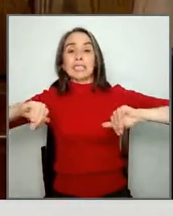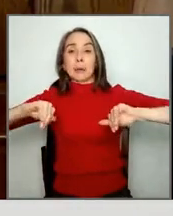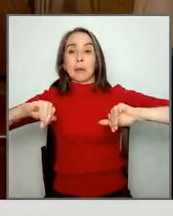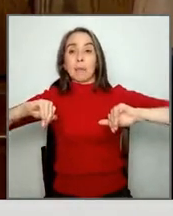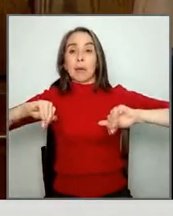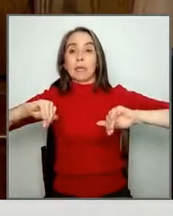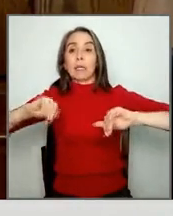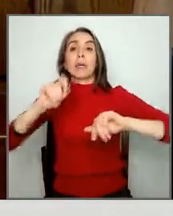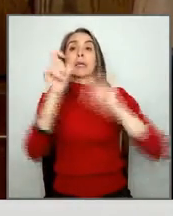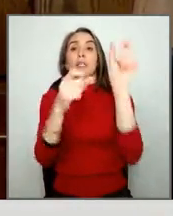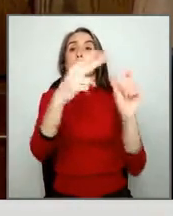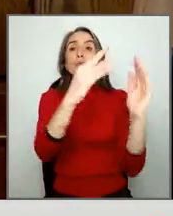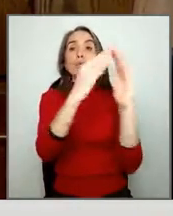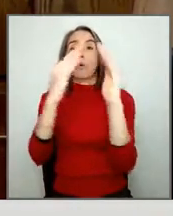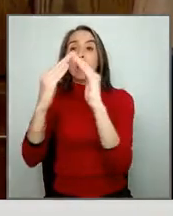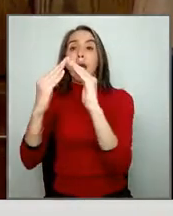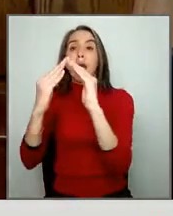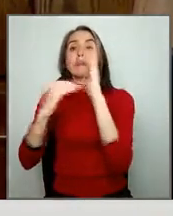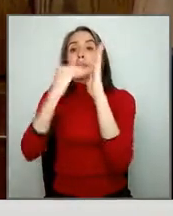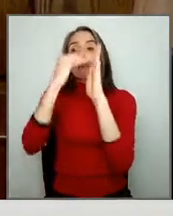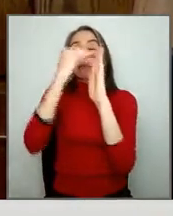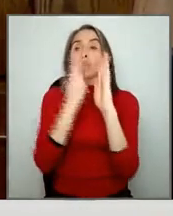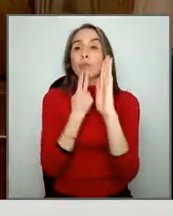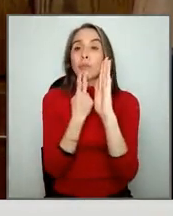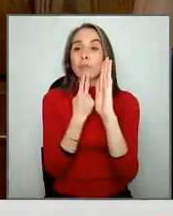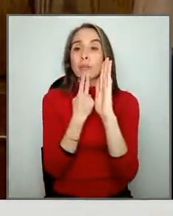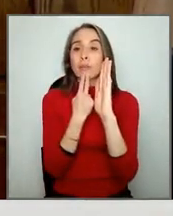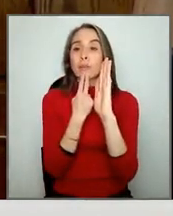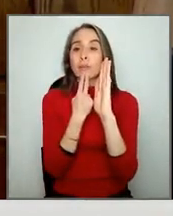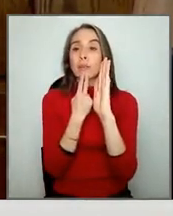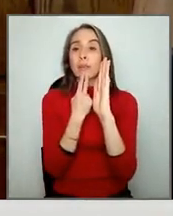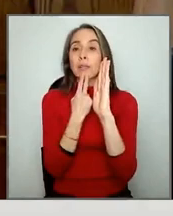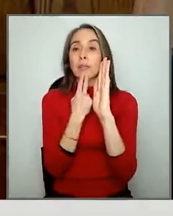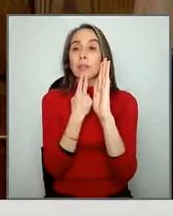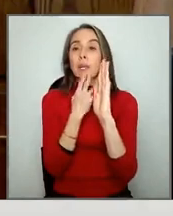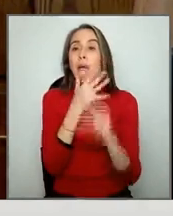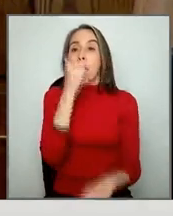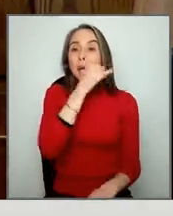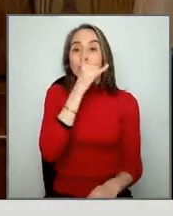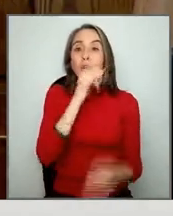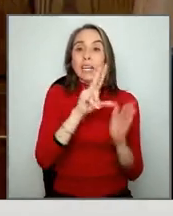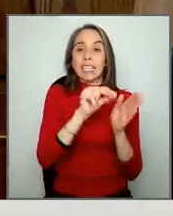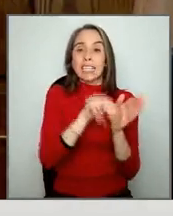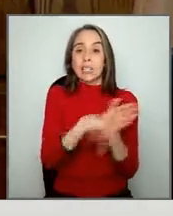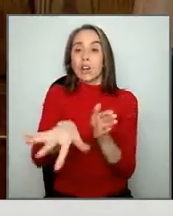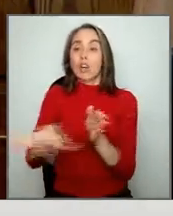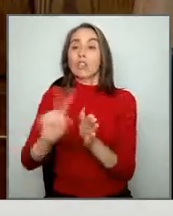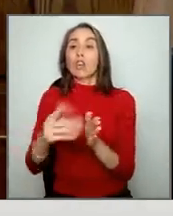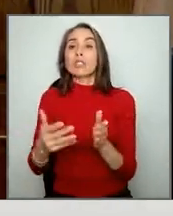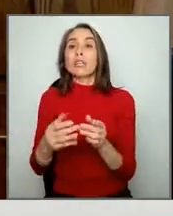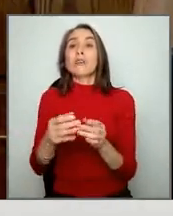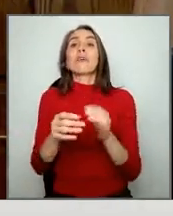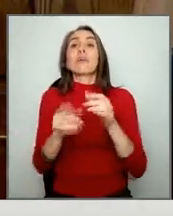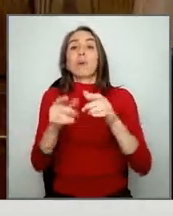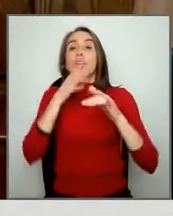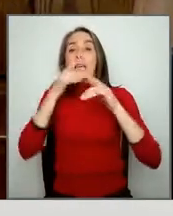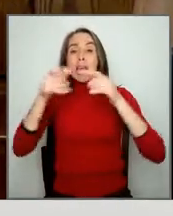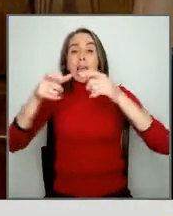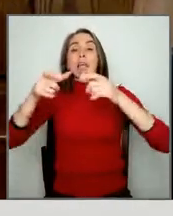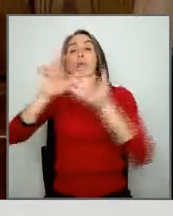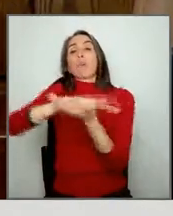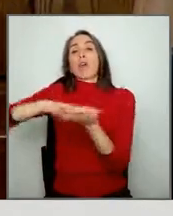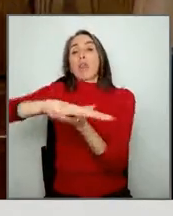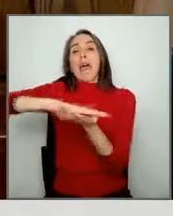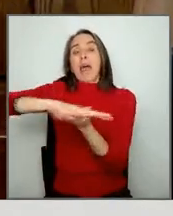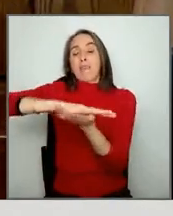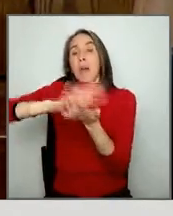viviendas que se permita el riesgo con agua grises no sirve para nada porque se van por la misma cañería que la aguas